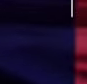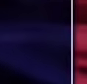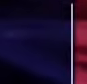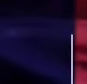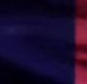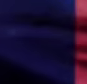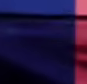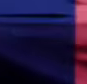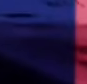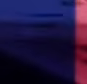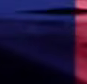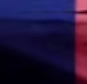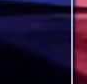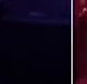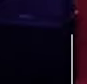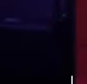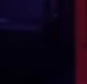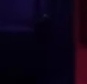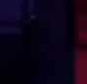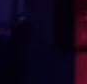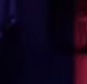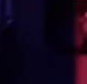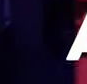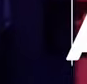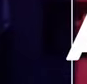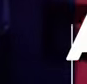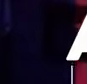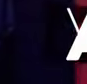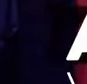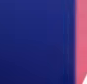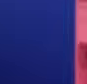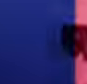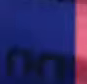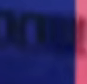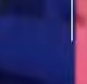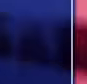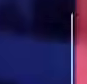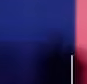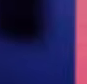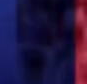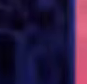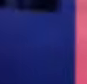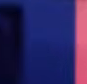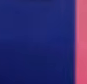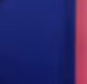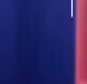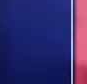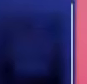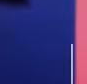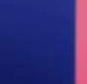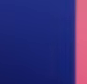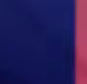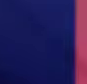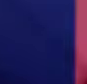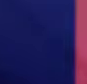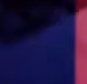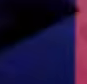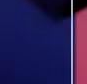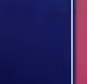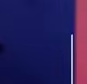La era de oro de los periódicos impresos poco a poco va llegando a su fin y la era digital se impone.